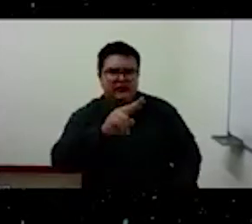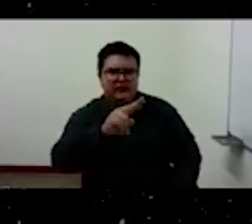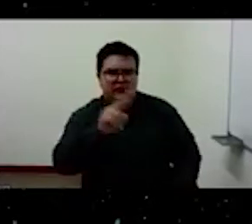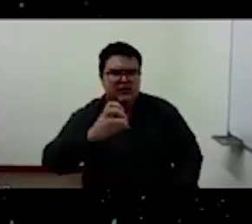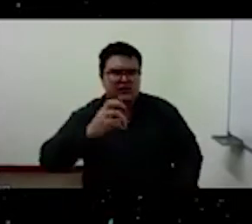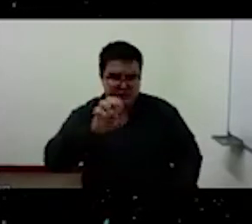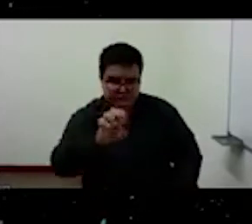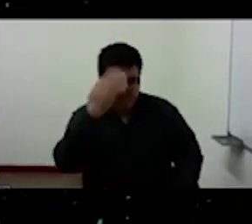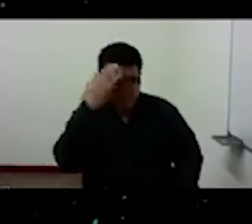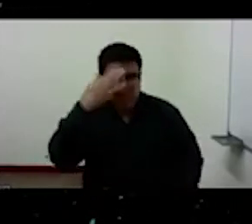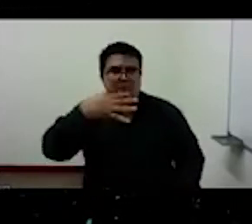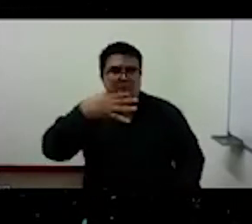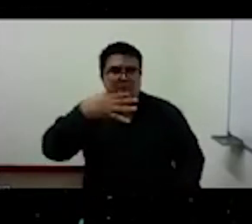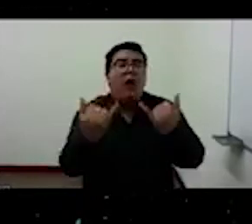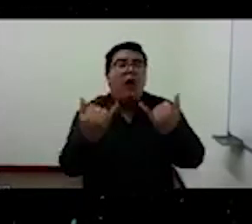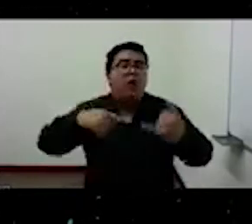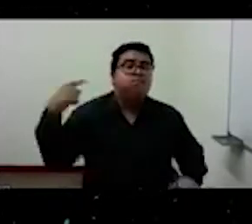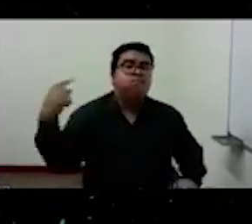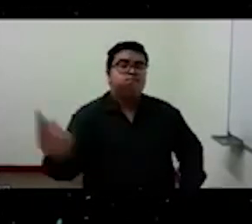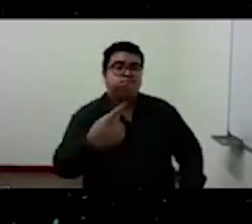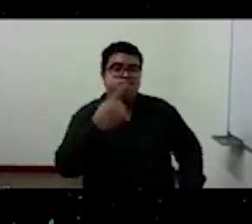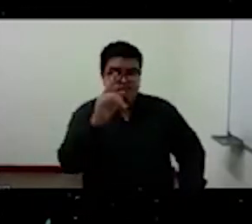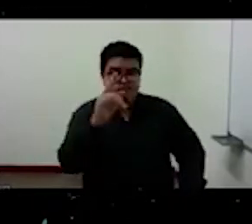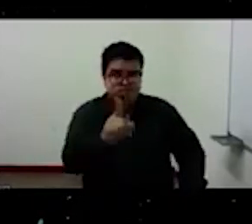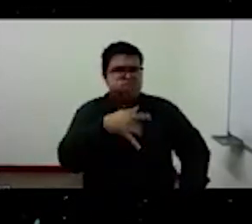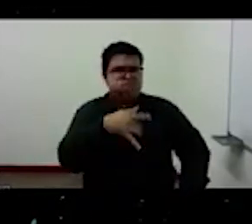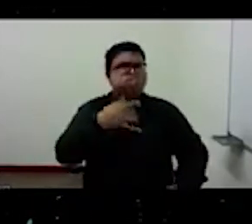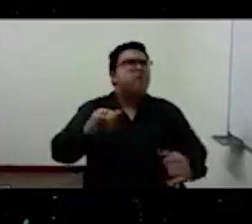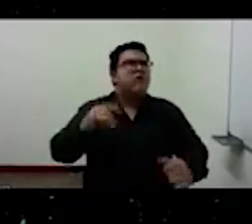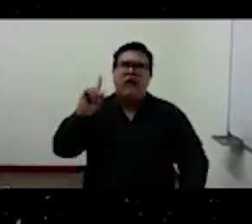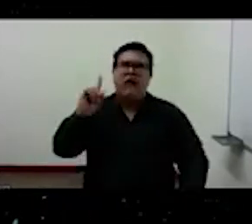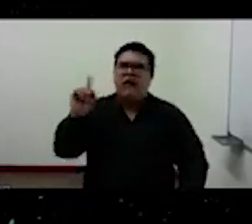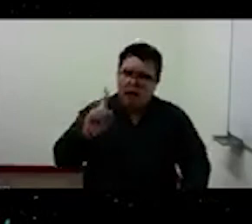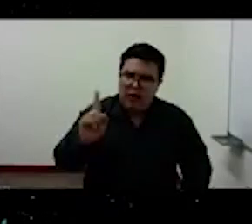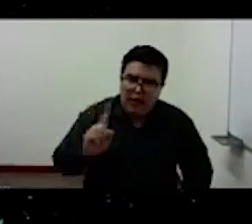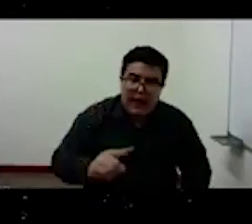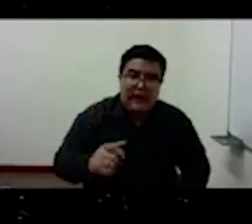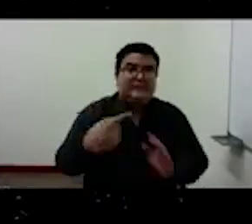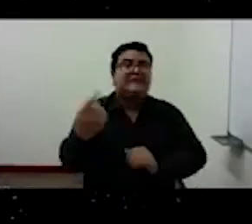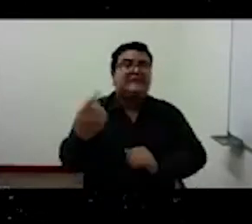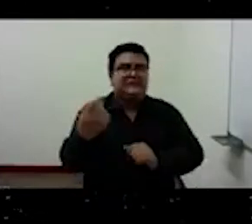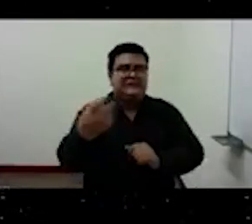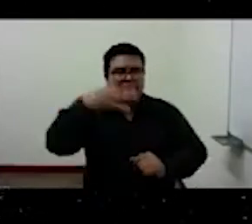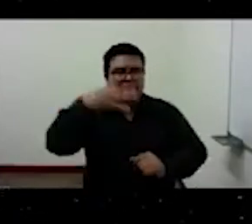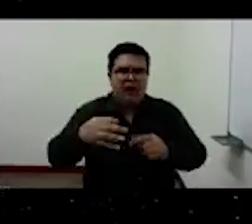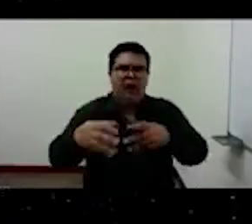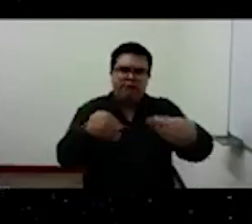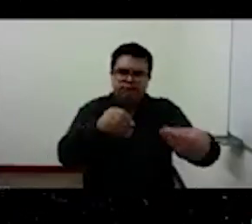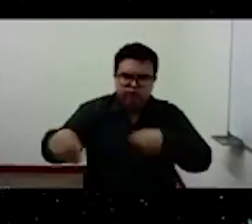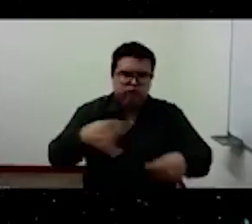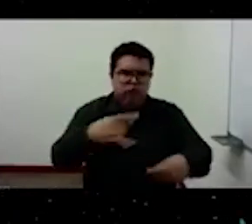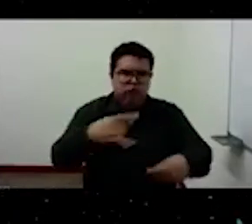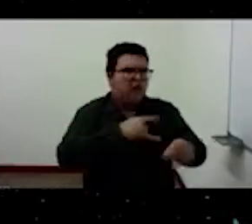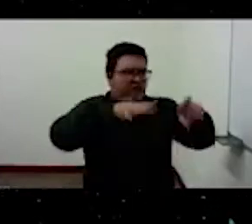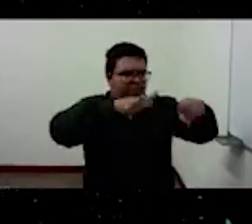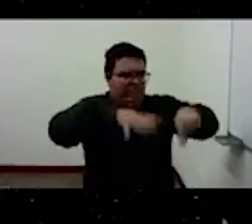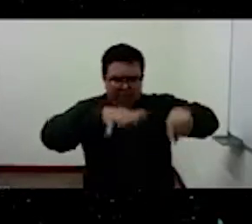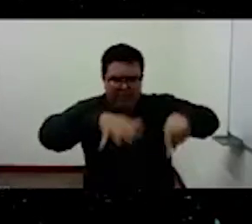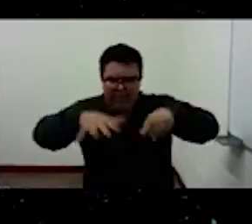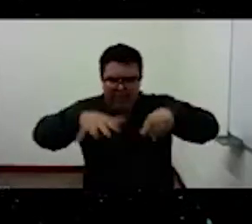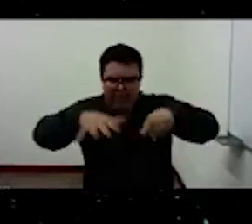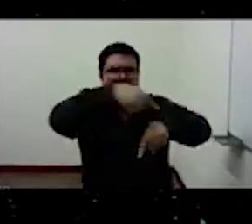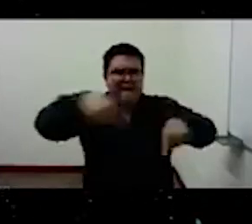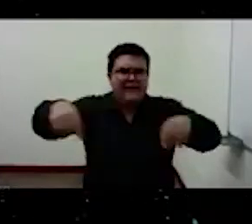en nuestros días, más de un siglo después, la enseñanza de la plástica en los primeros semestres pasa por esa